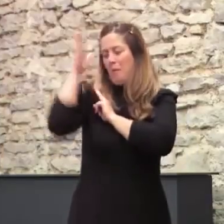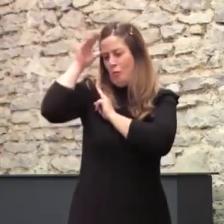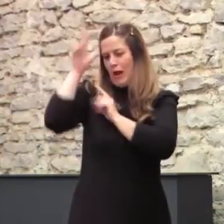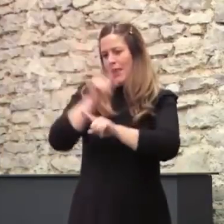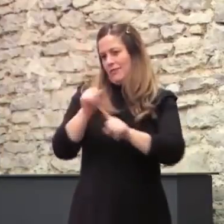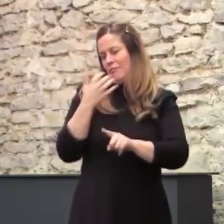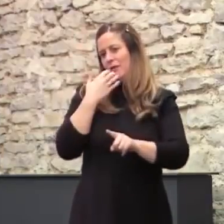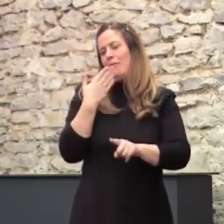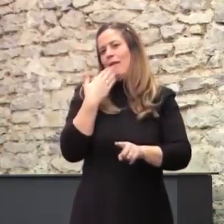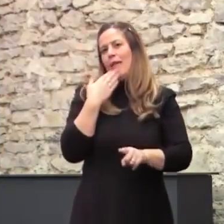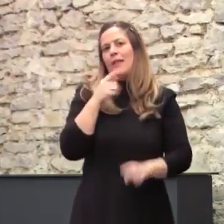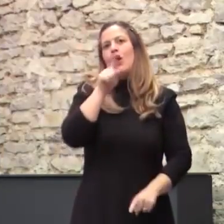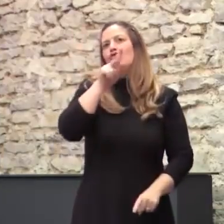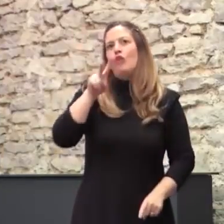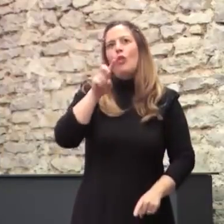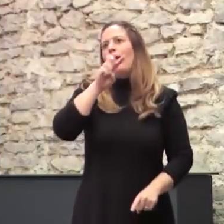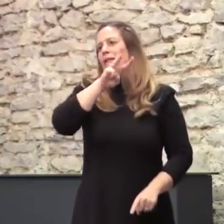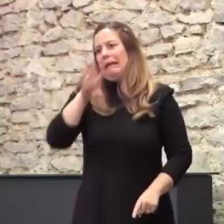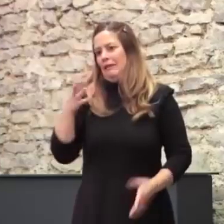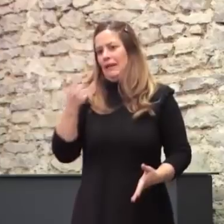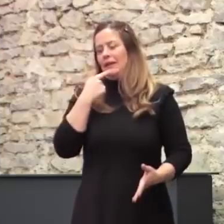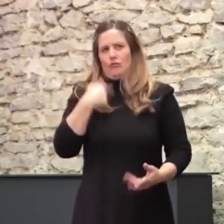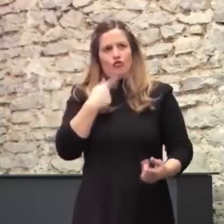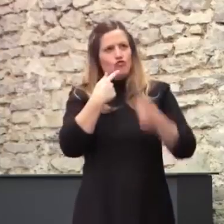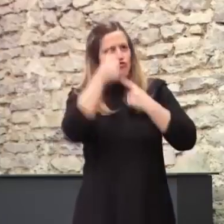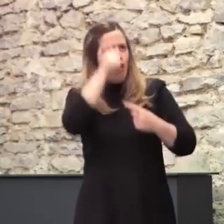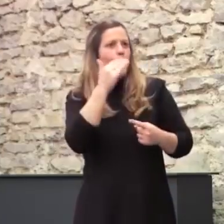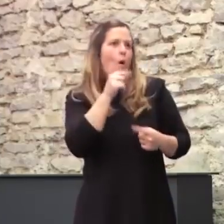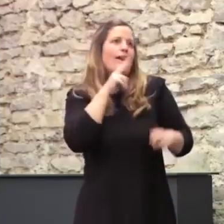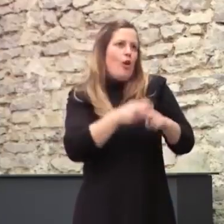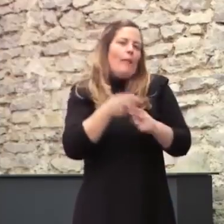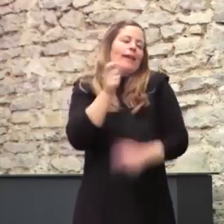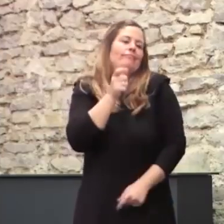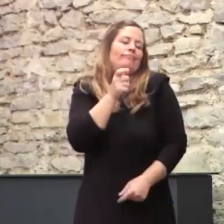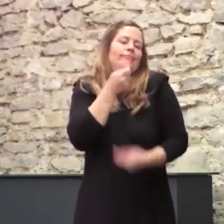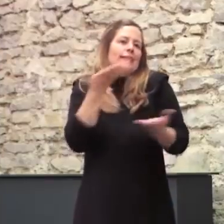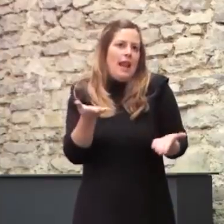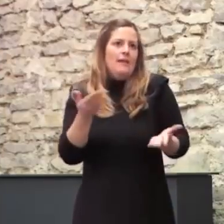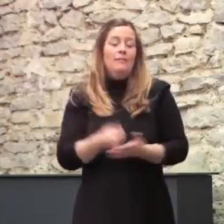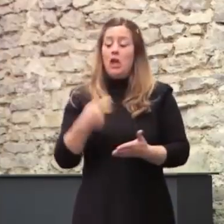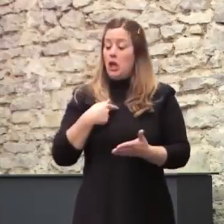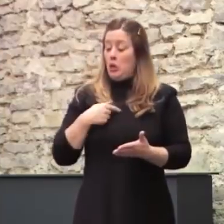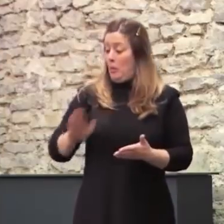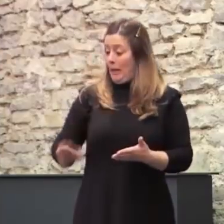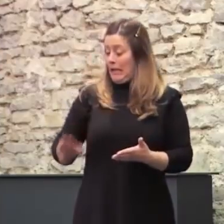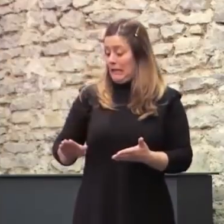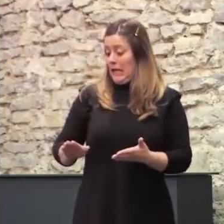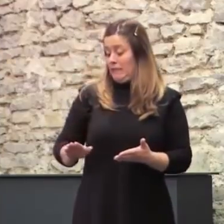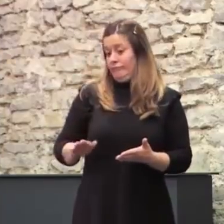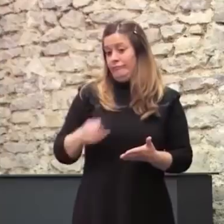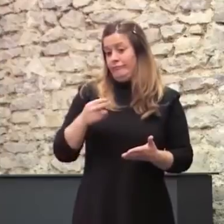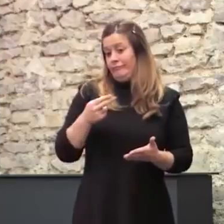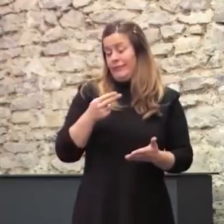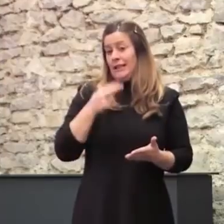que ya tienen que, ¿no?, decir, tengo novio y se llama tal. Cuando yo era pequeñita, en la guardería, había un niño